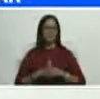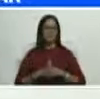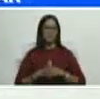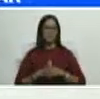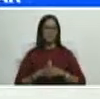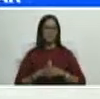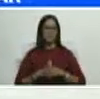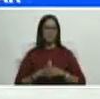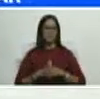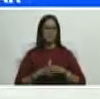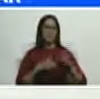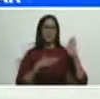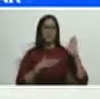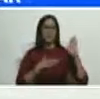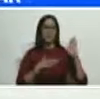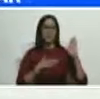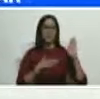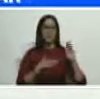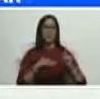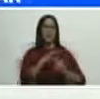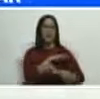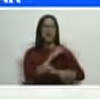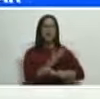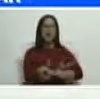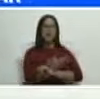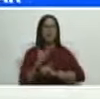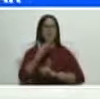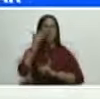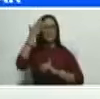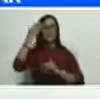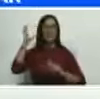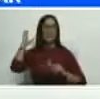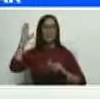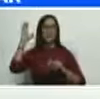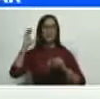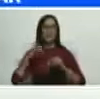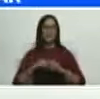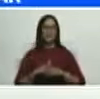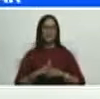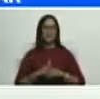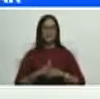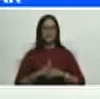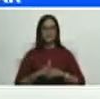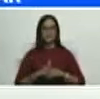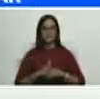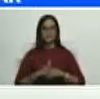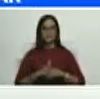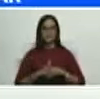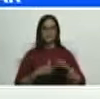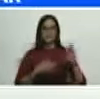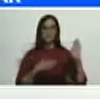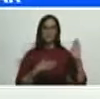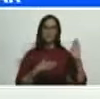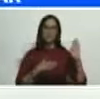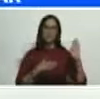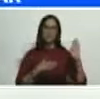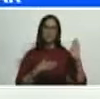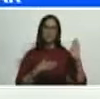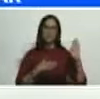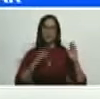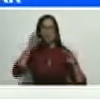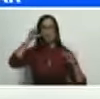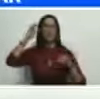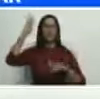cacicas juro por la fuerza espiritual de la patria juro por la Fer espiritual de la patria juro por